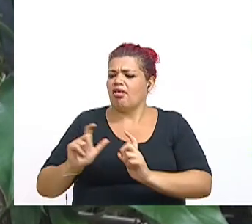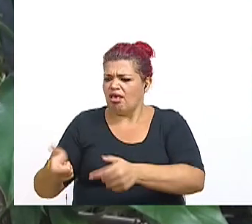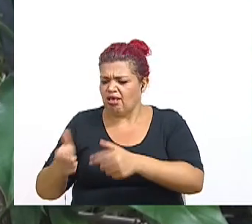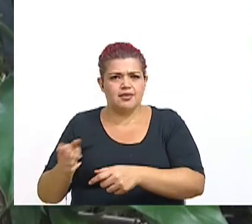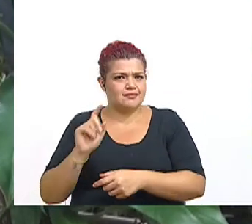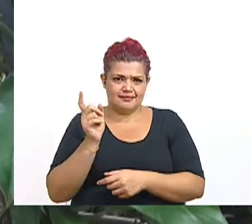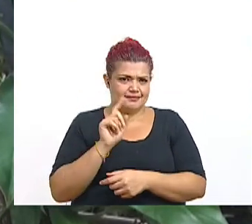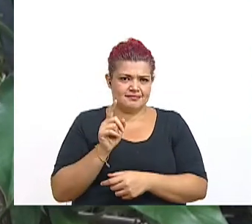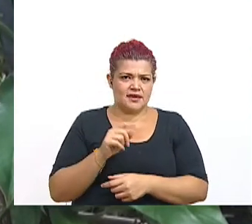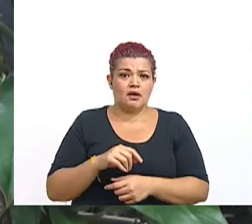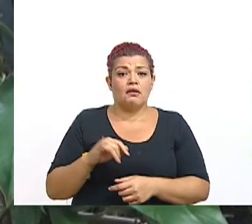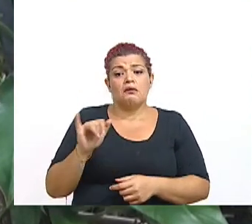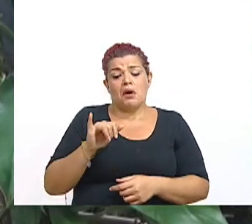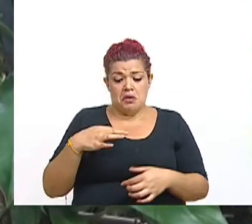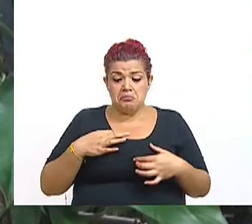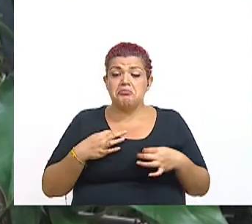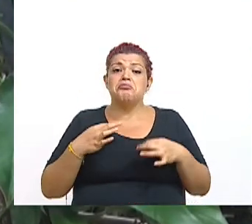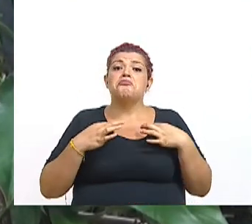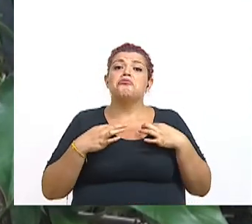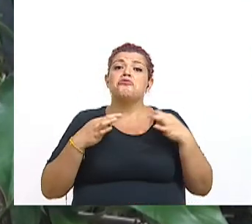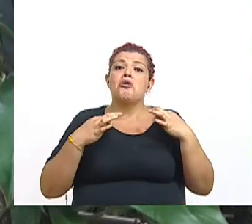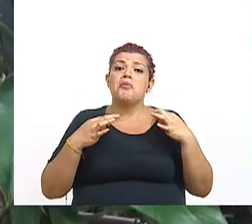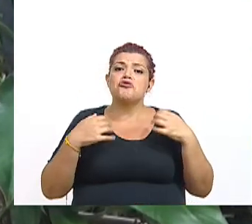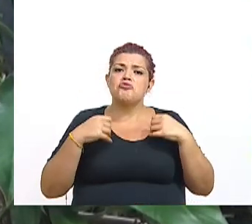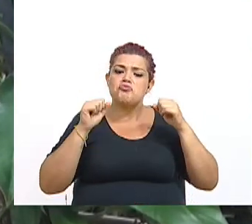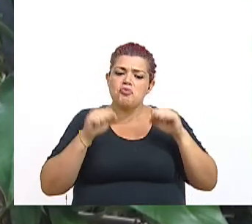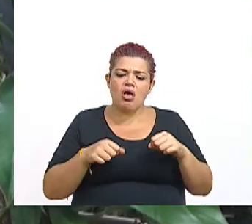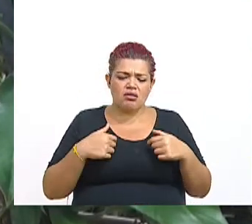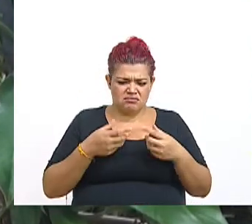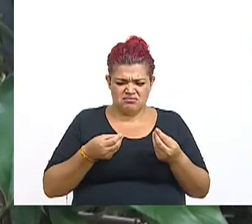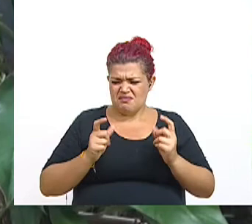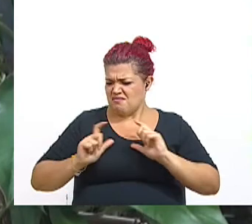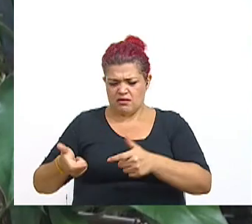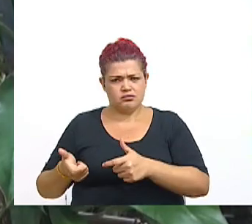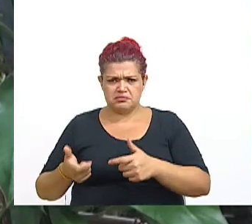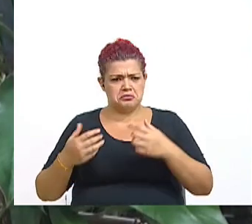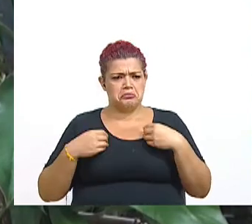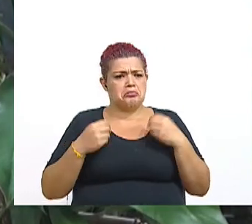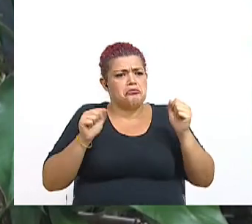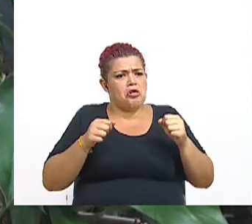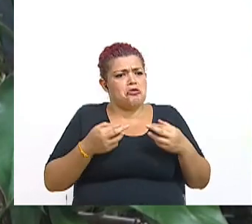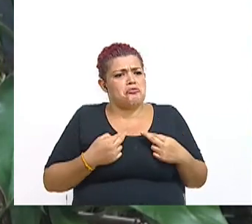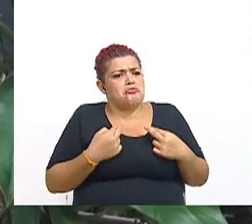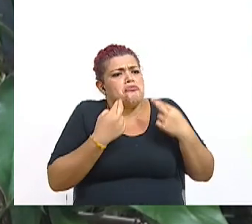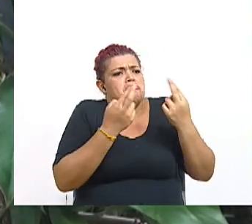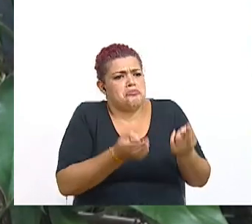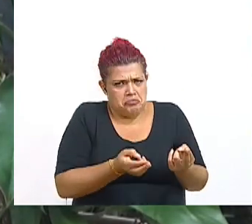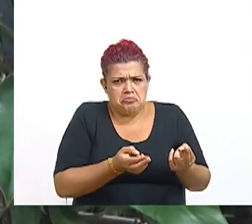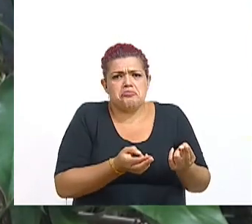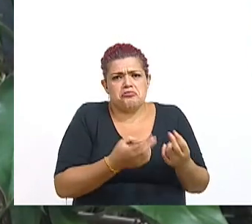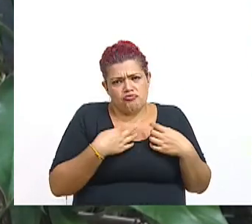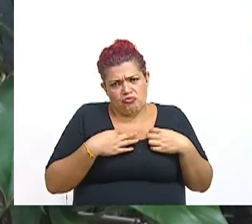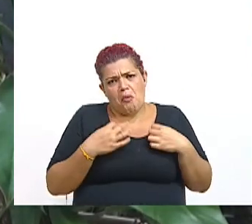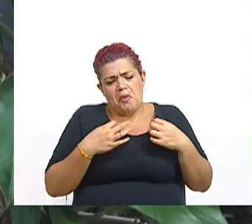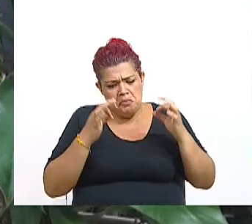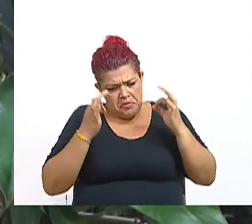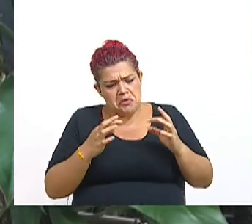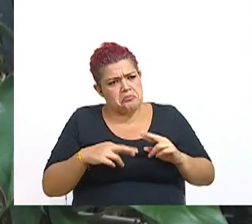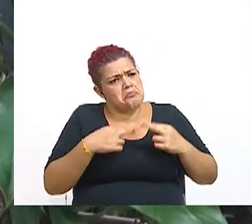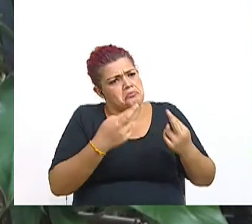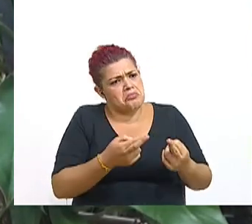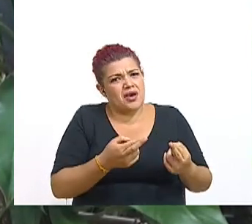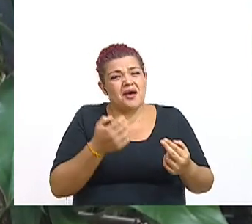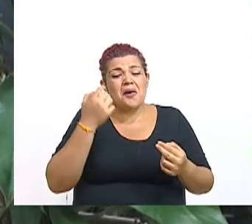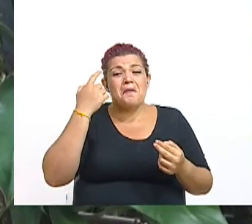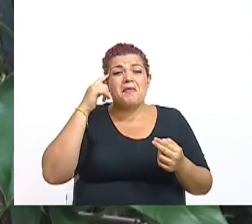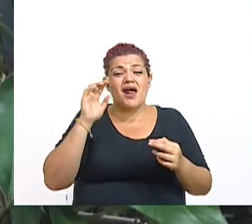y está en buen estado, puedes donarla a alguien que de verdad la necesite. Para poder reciclar, tenemos que separar los